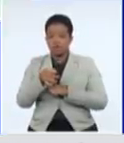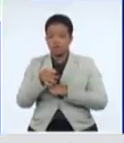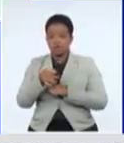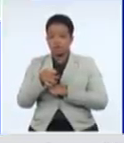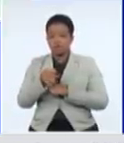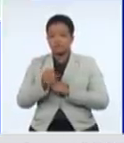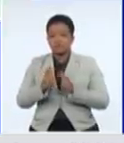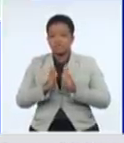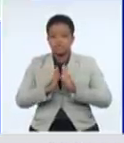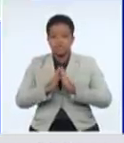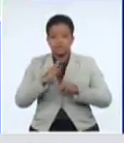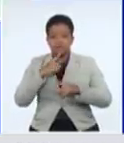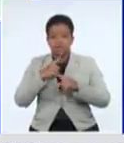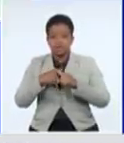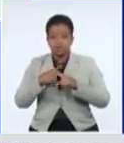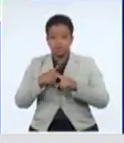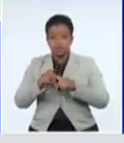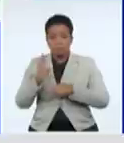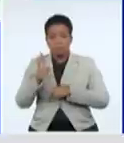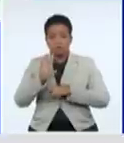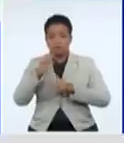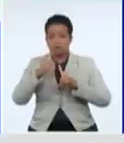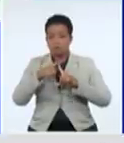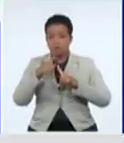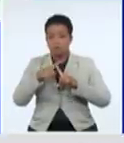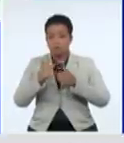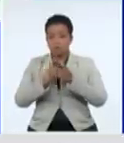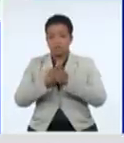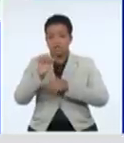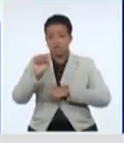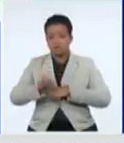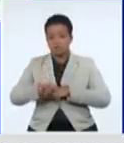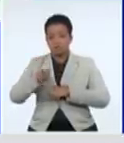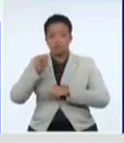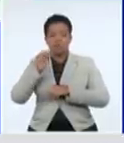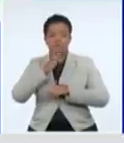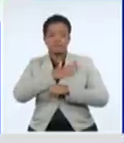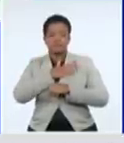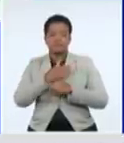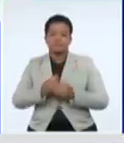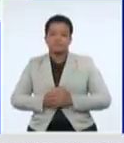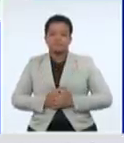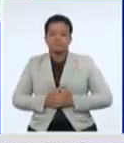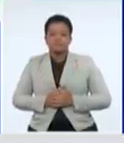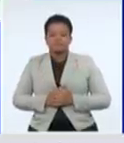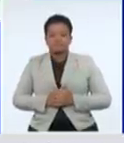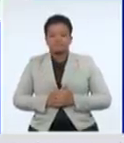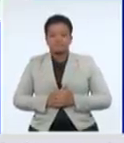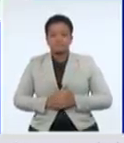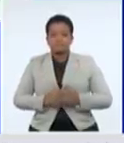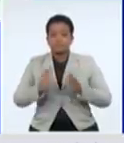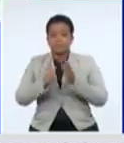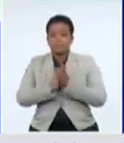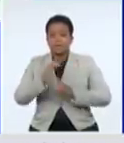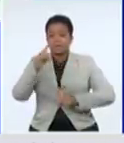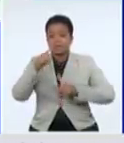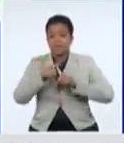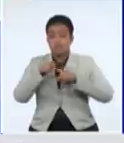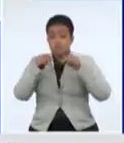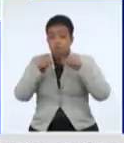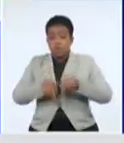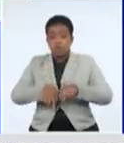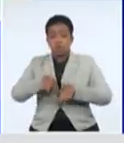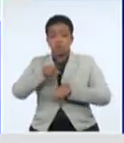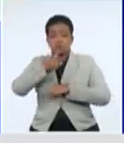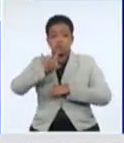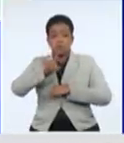Batabanó, Melena del Sur y Nueva Paz. Matanzas, 9 casos autóctonos, 2 casos